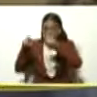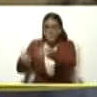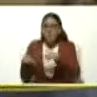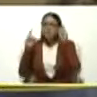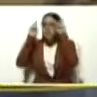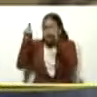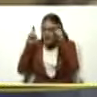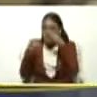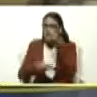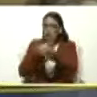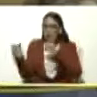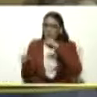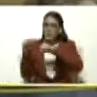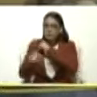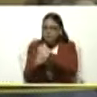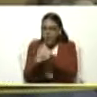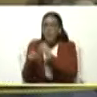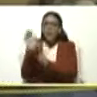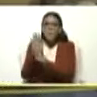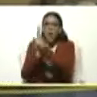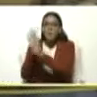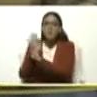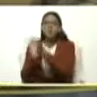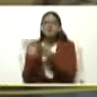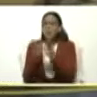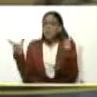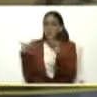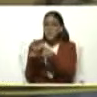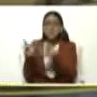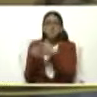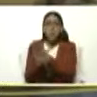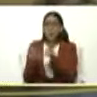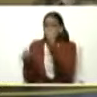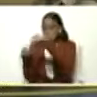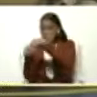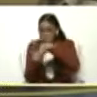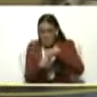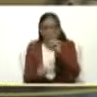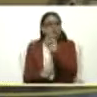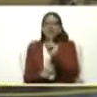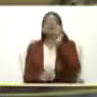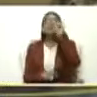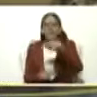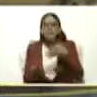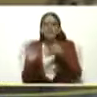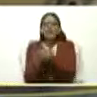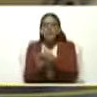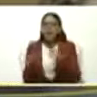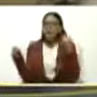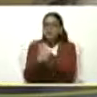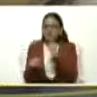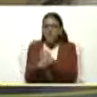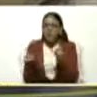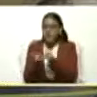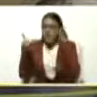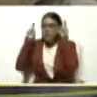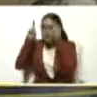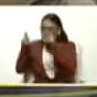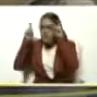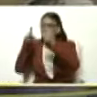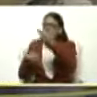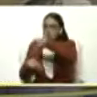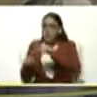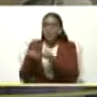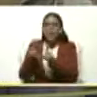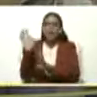área agropecuaria ni en el área, digamos, de la siembra, sino que también abrió varios campos de oficio. Y desde